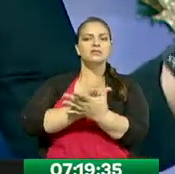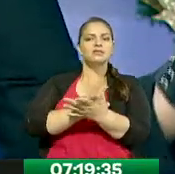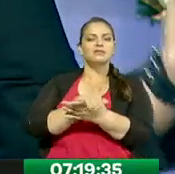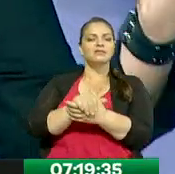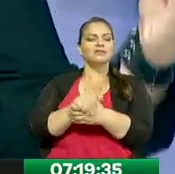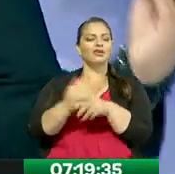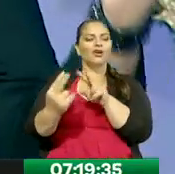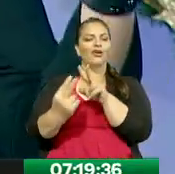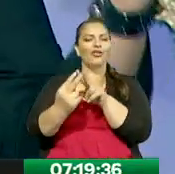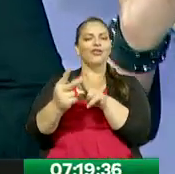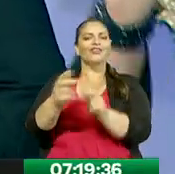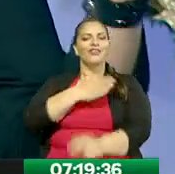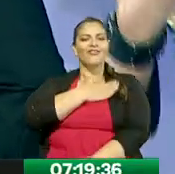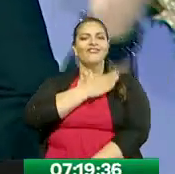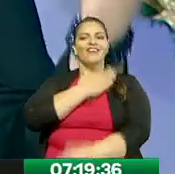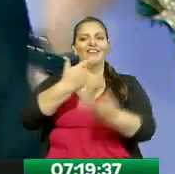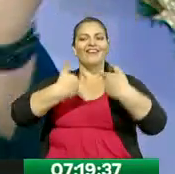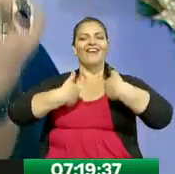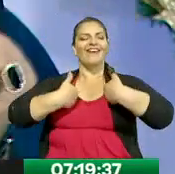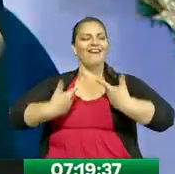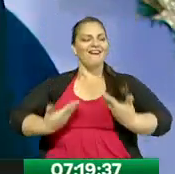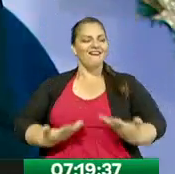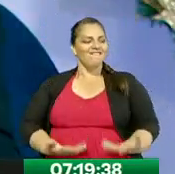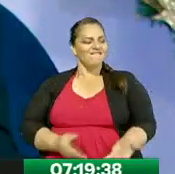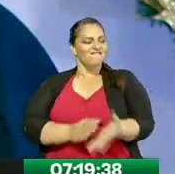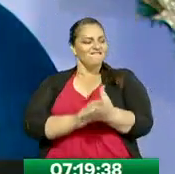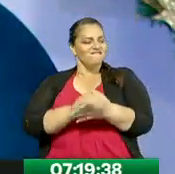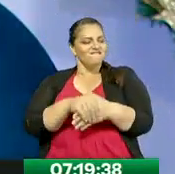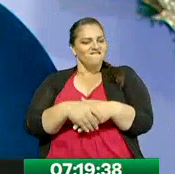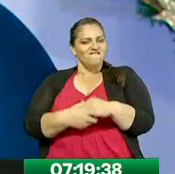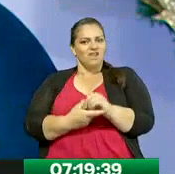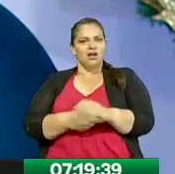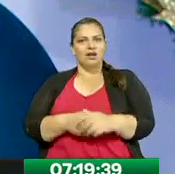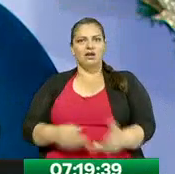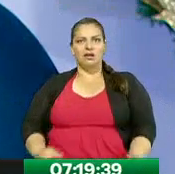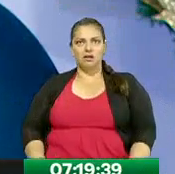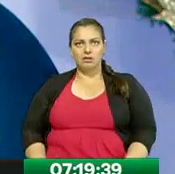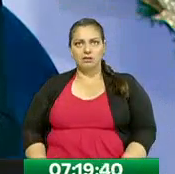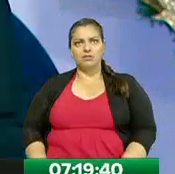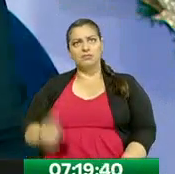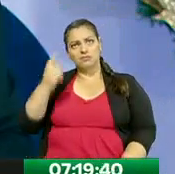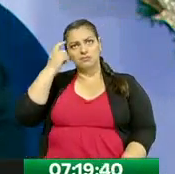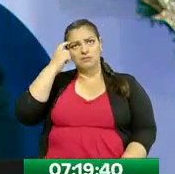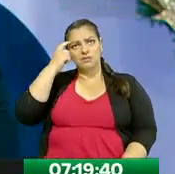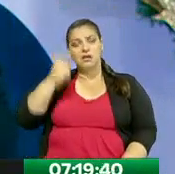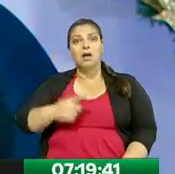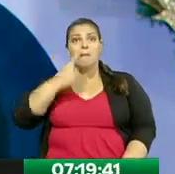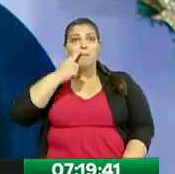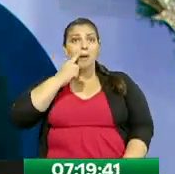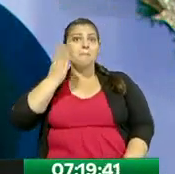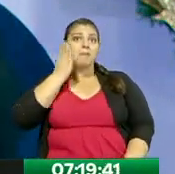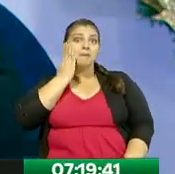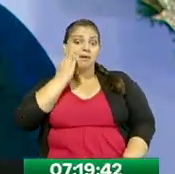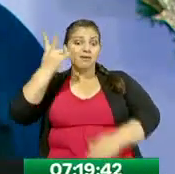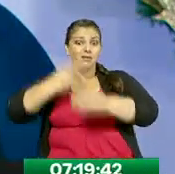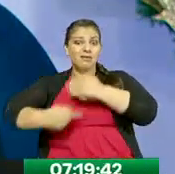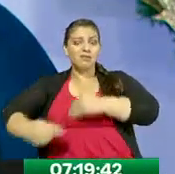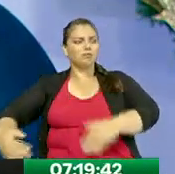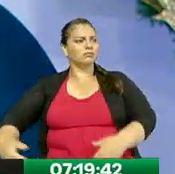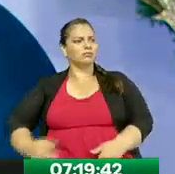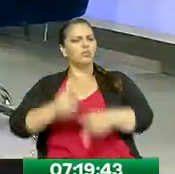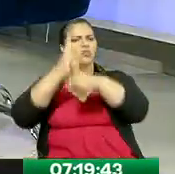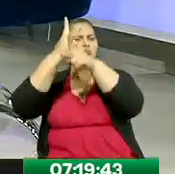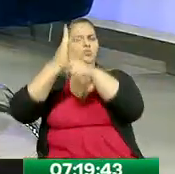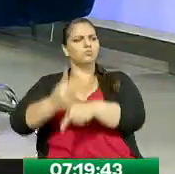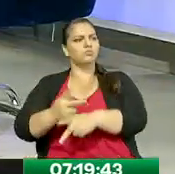el abuso sexual es un delito de oportunidades. Papá y mamá, no le dé usted oportunidades a ese monstruo que está buscando a su hijo para abusarlo.